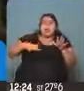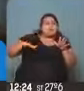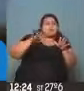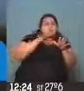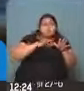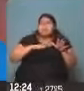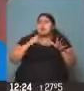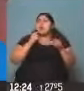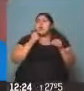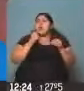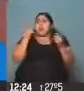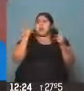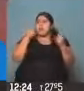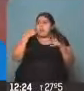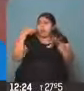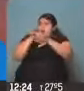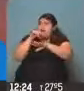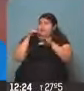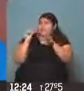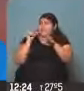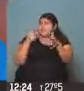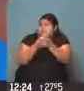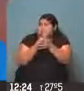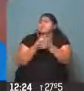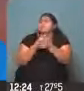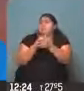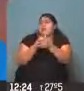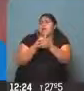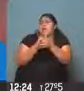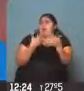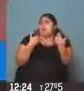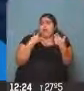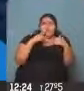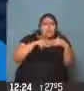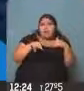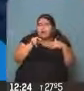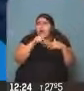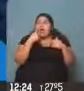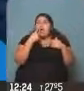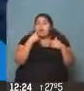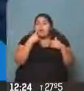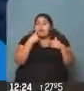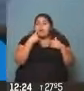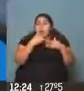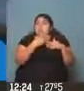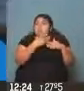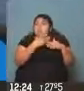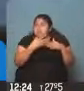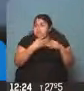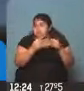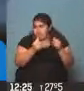rescate cuando recién ocurrió el accidente en donde se supone que puede haber capacidad de sobrevida eso ya ha culminado eso